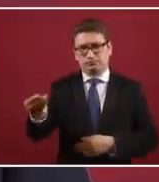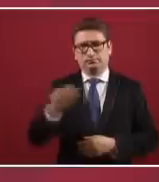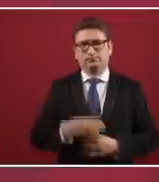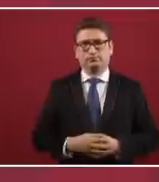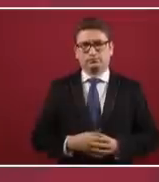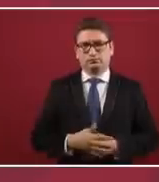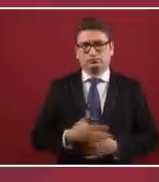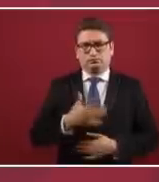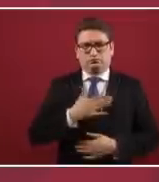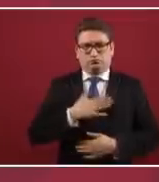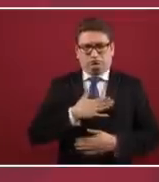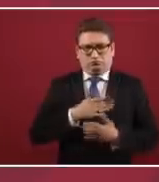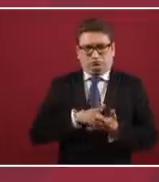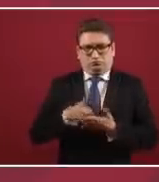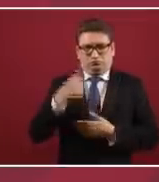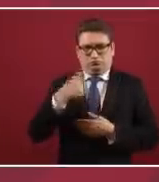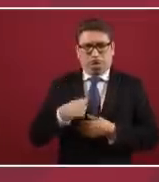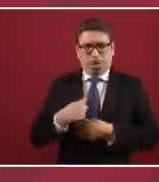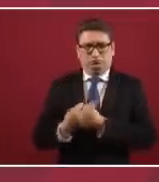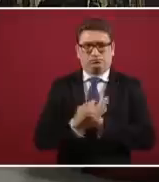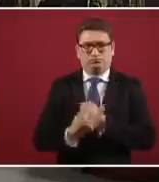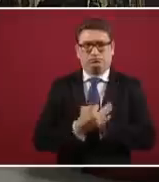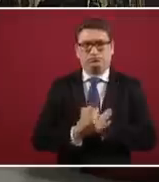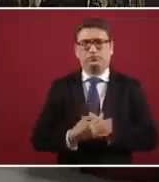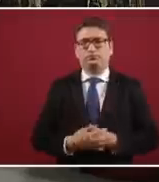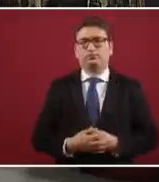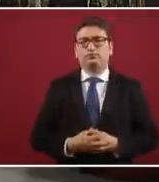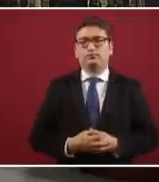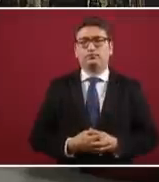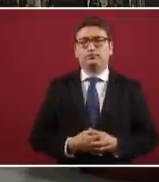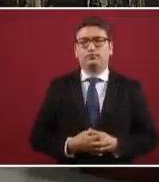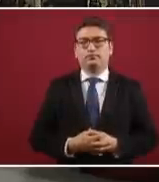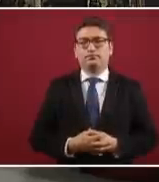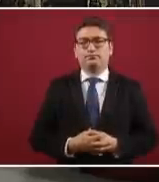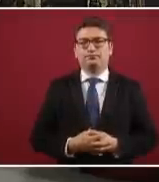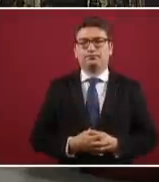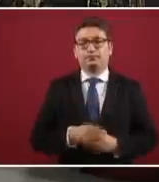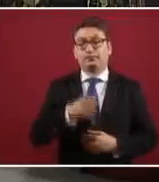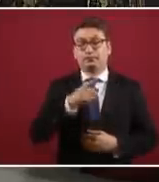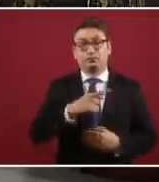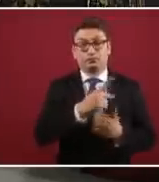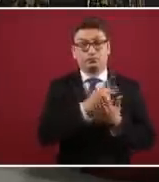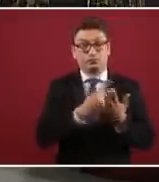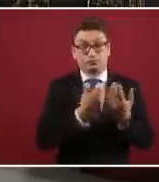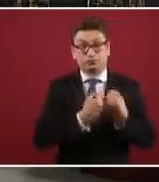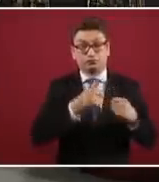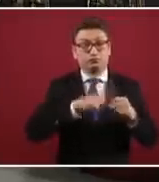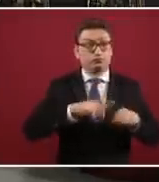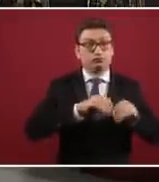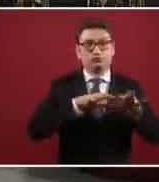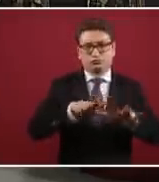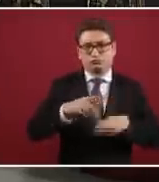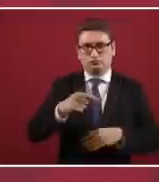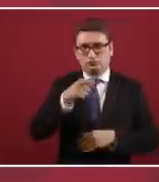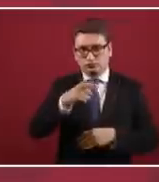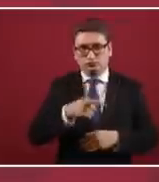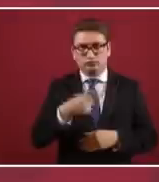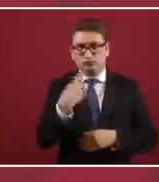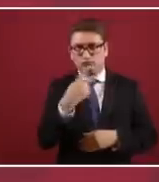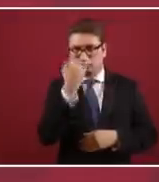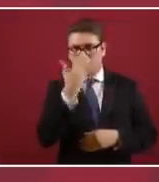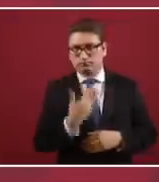ejercer mi derecho a la defensa. ¿Usted negaría que hubiera hecho a través de los programas sociales promoción personal? Claro, o sea,